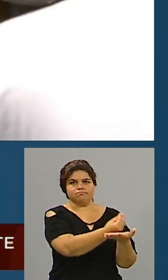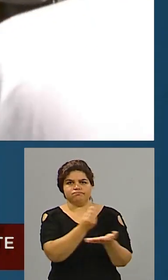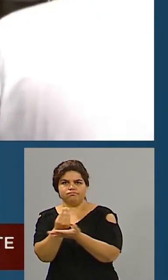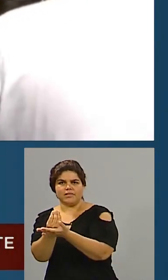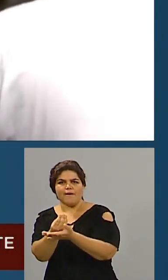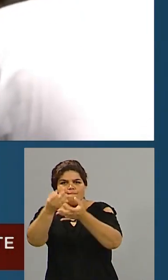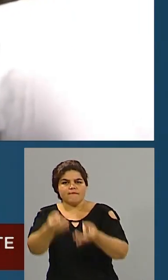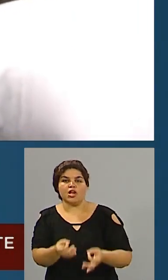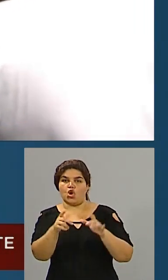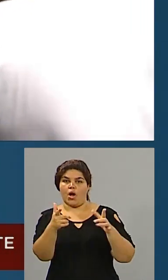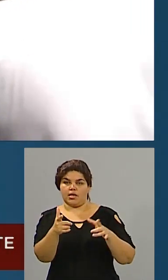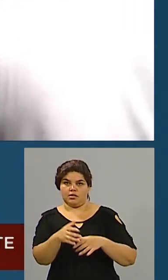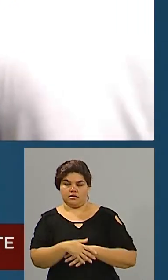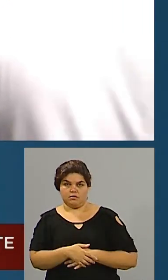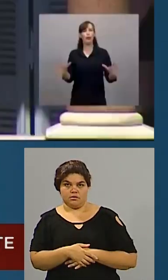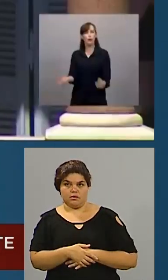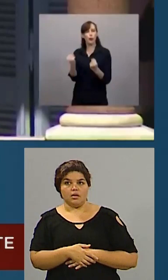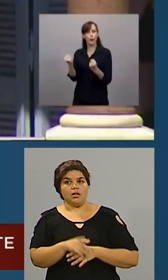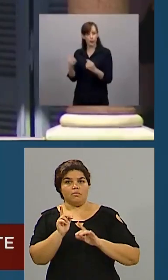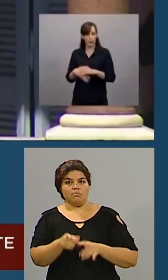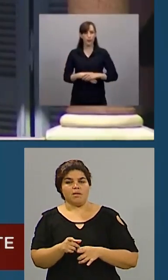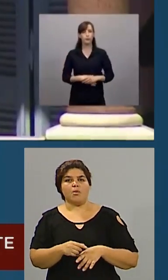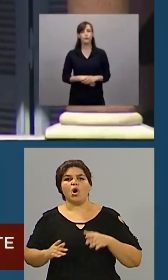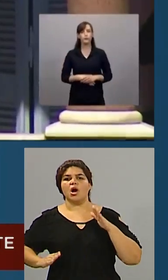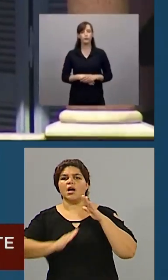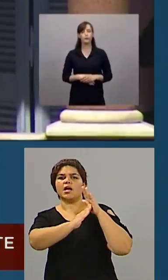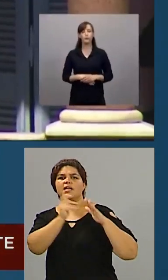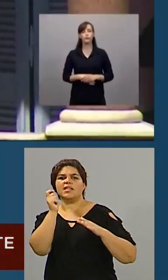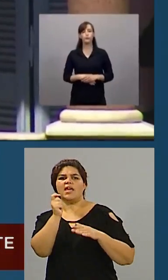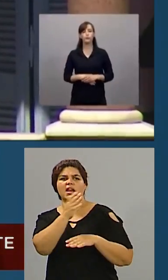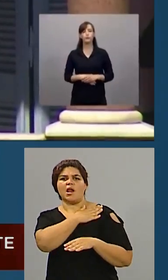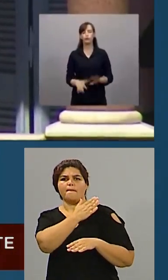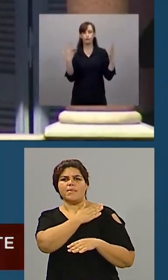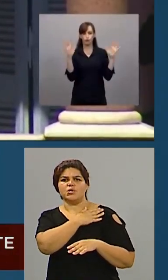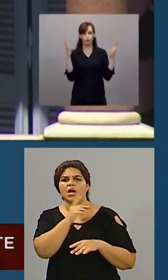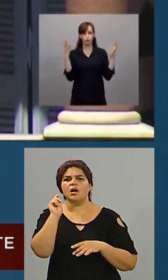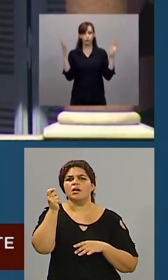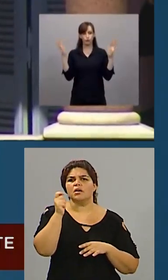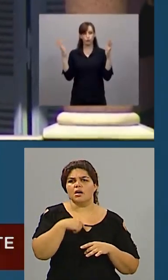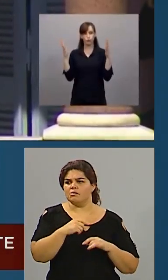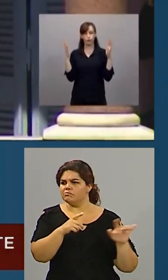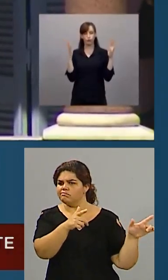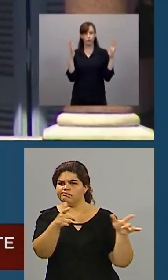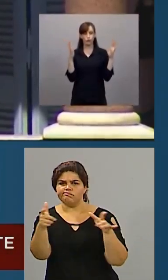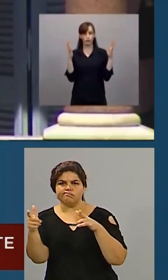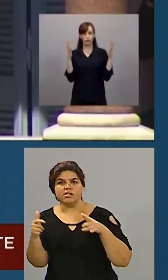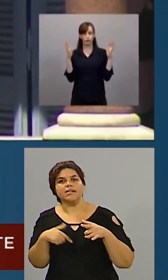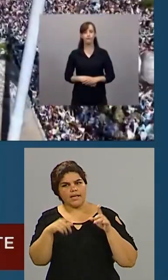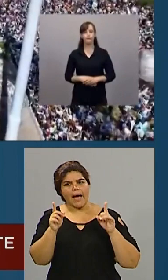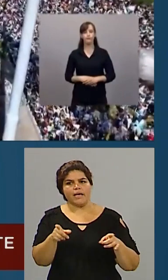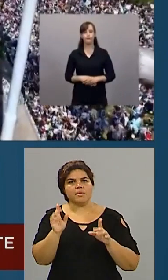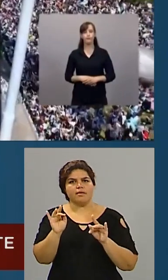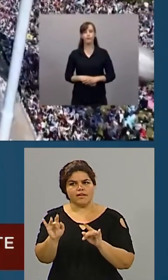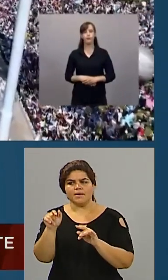Tal vez más el radicalismo que el peronismo, pero han quedado con los liderazgos desdibujados y a partir de esos déficit de